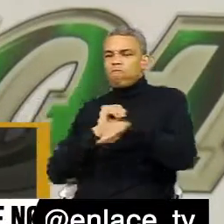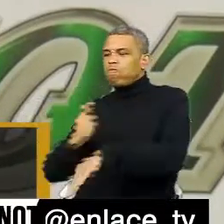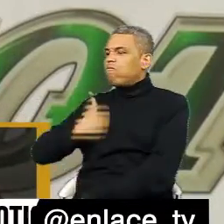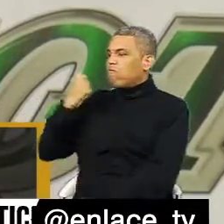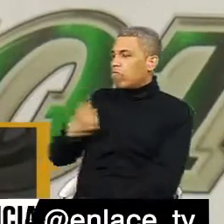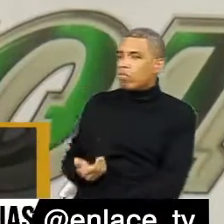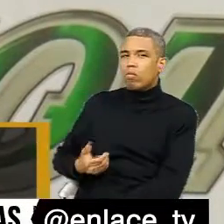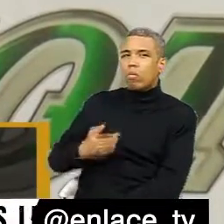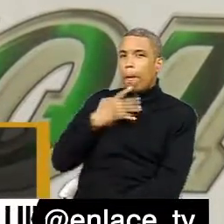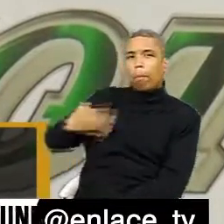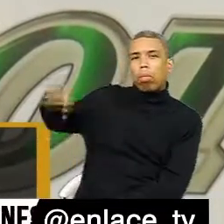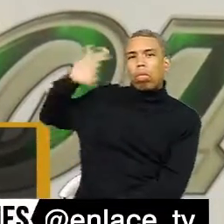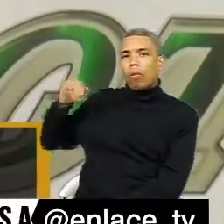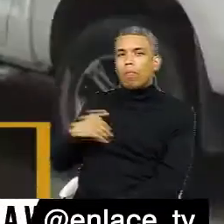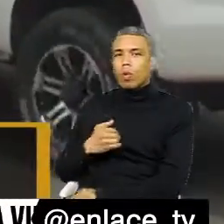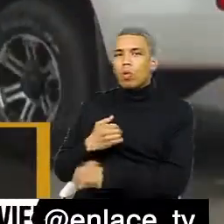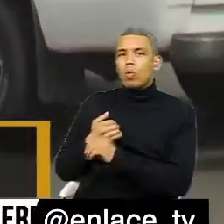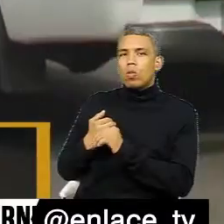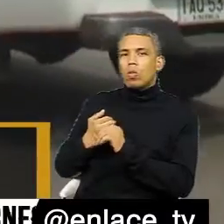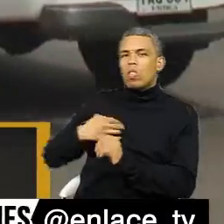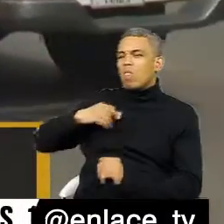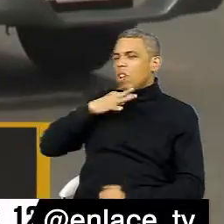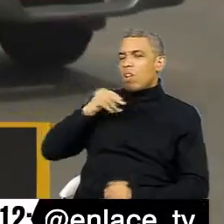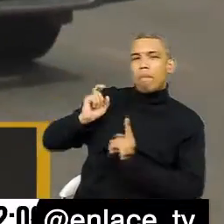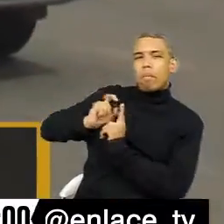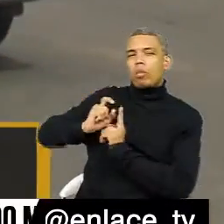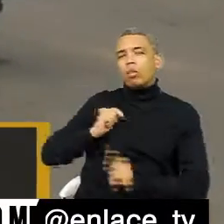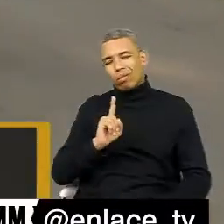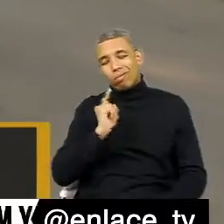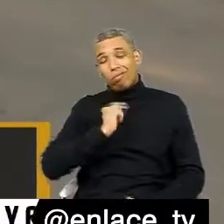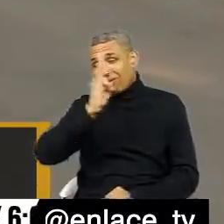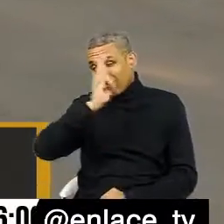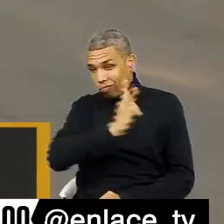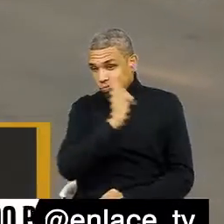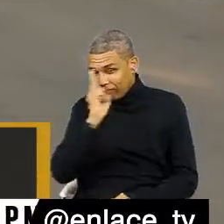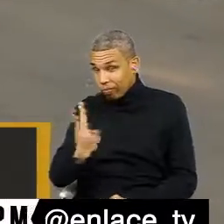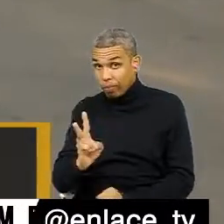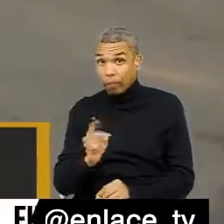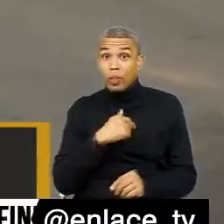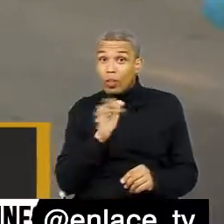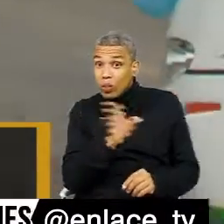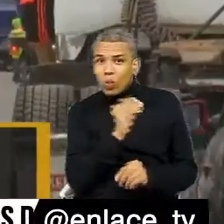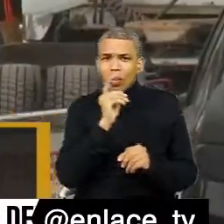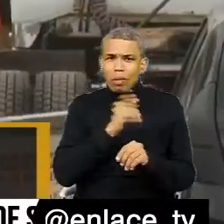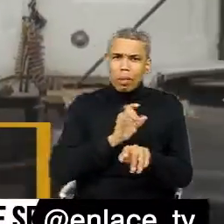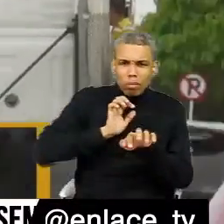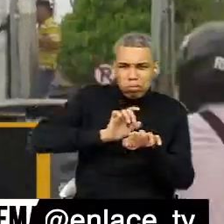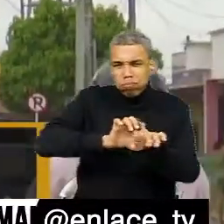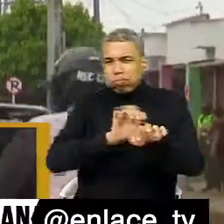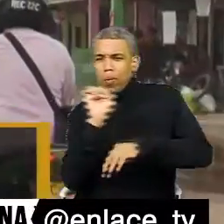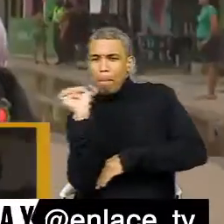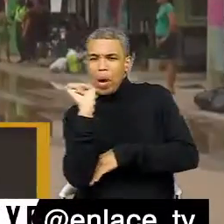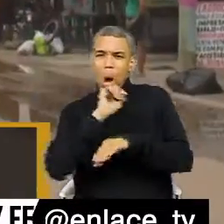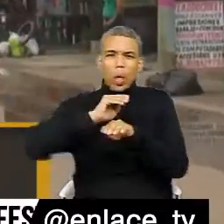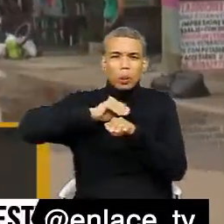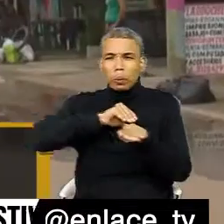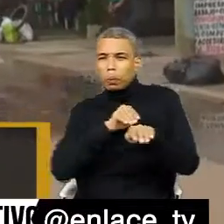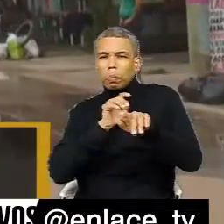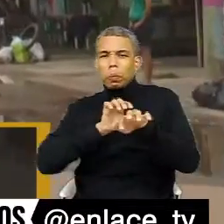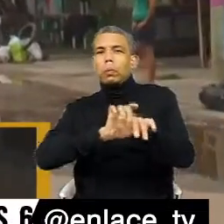etcétera, sino siempre buscar el bien. Los conductores dieron una muestra de su fe. Empresas privadas y públicas hicieron una pequeña